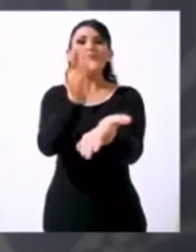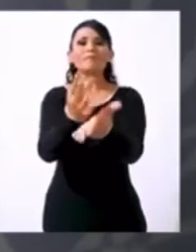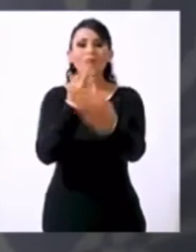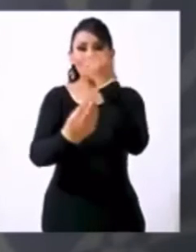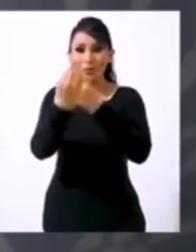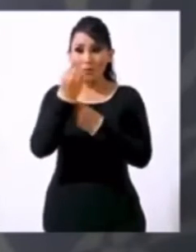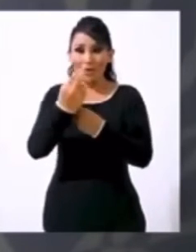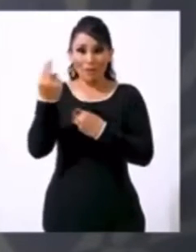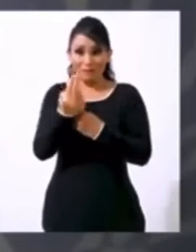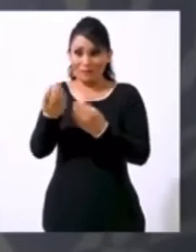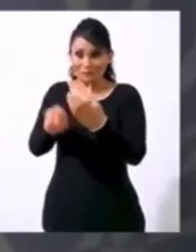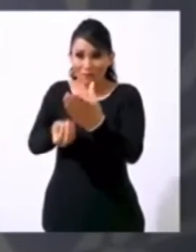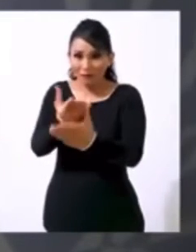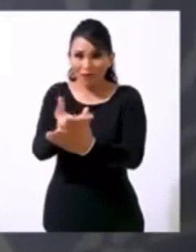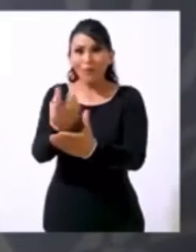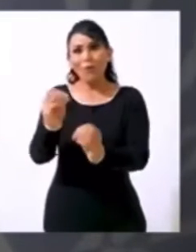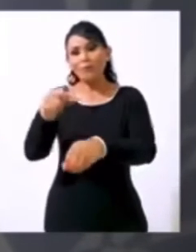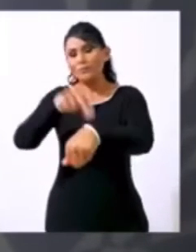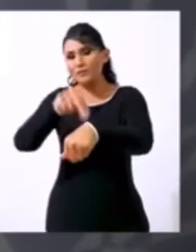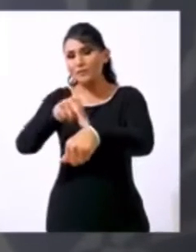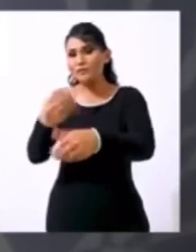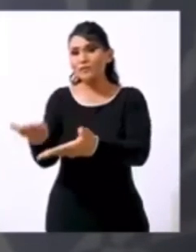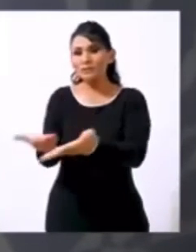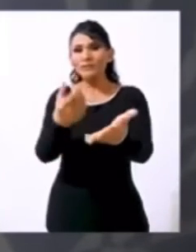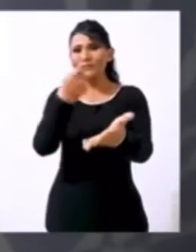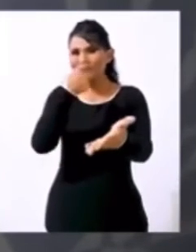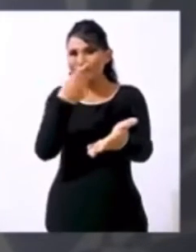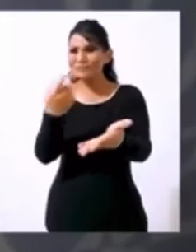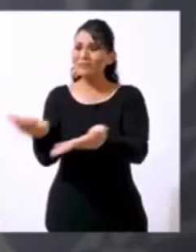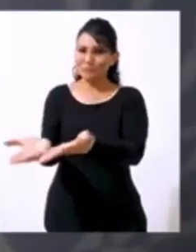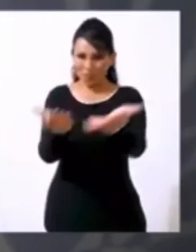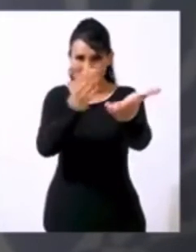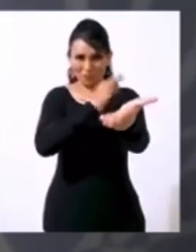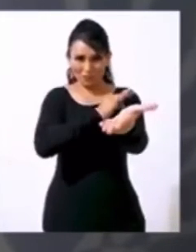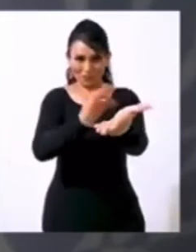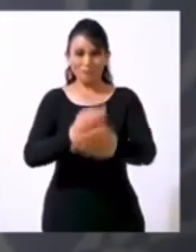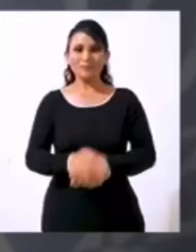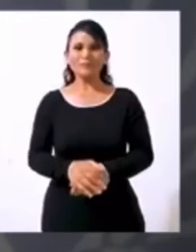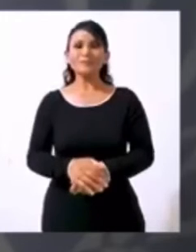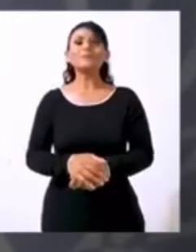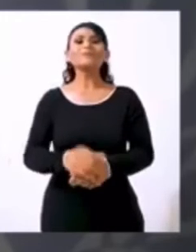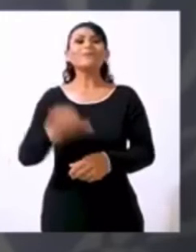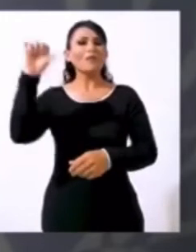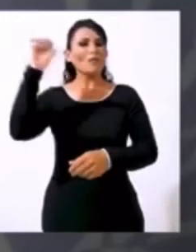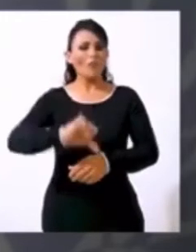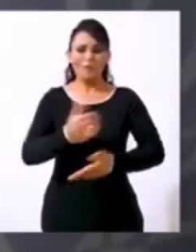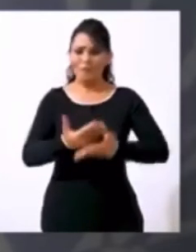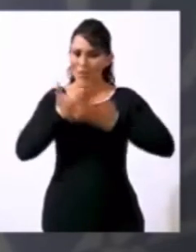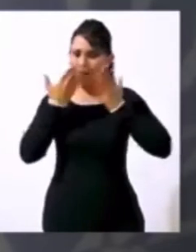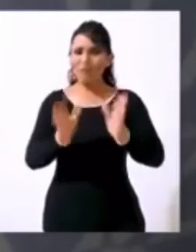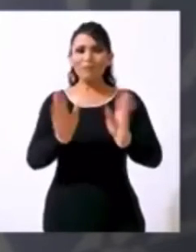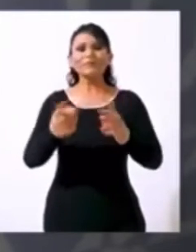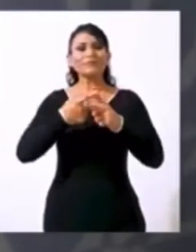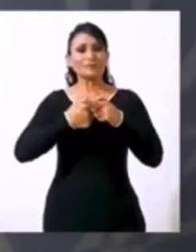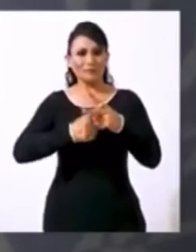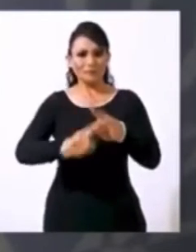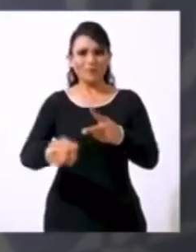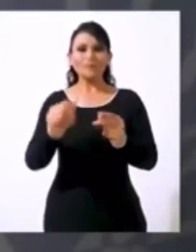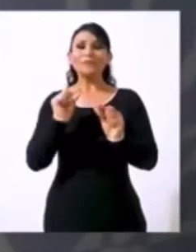medicinas. Será una medida que implementaremos a partir de ahora y de manera